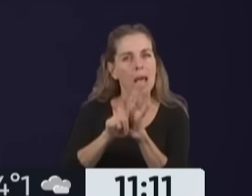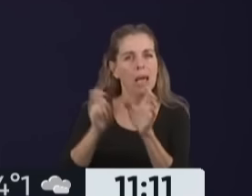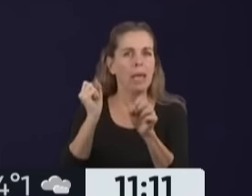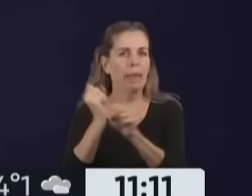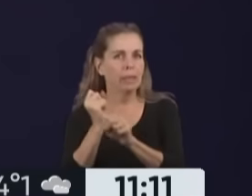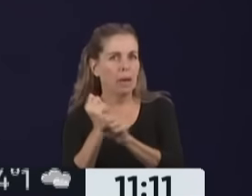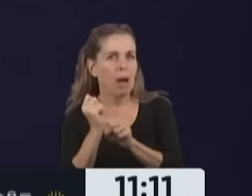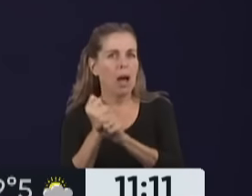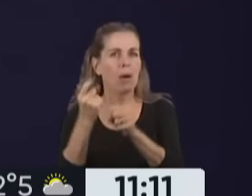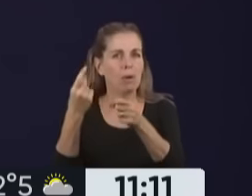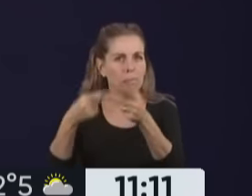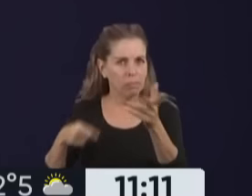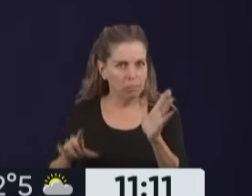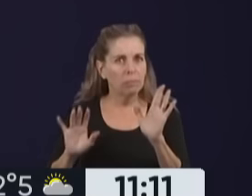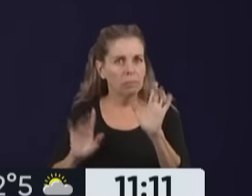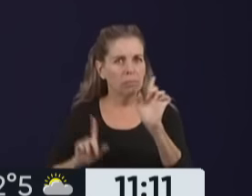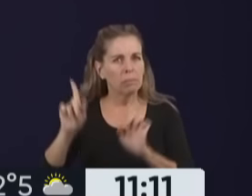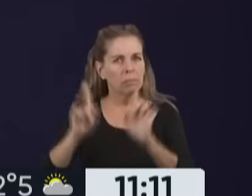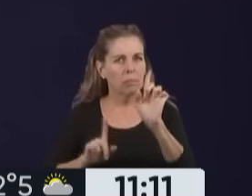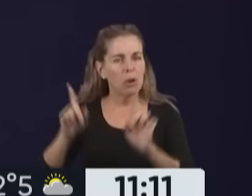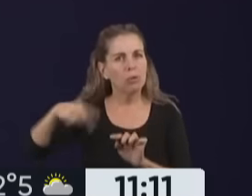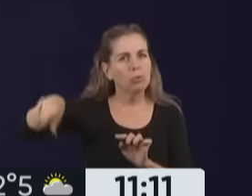laborales. Hablaron de